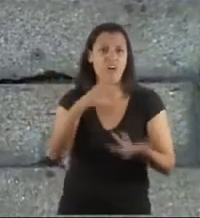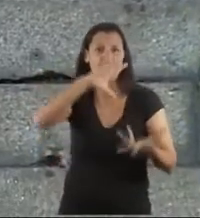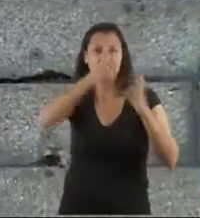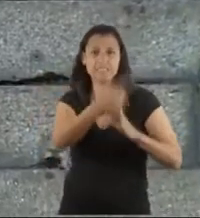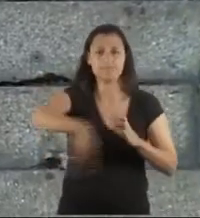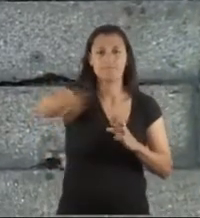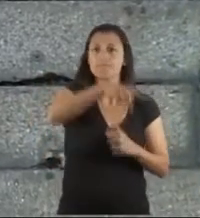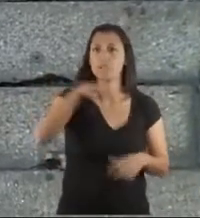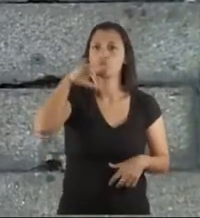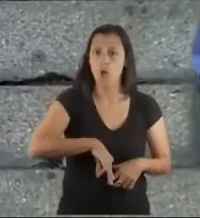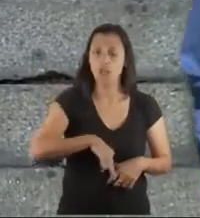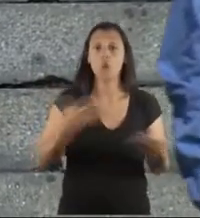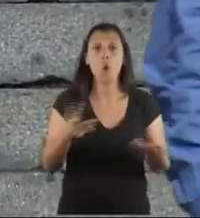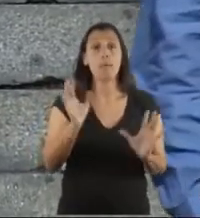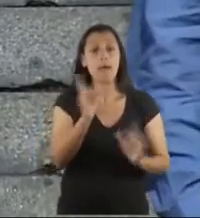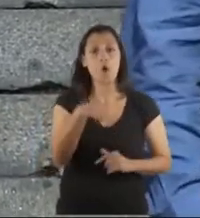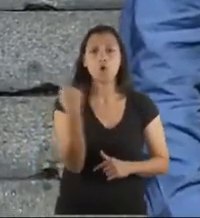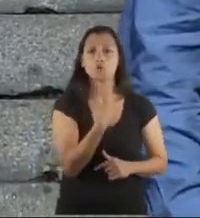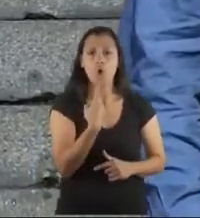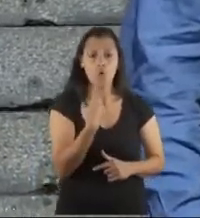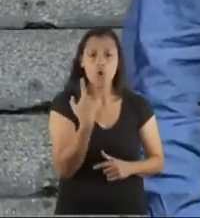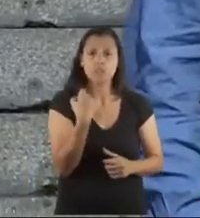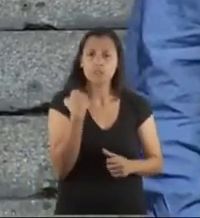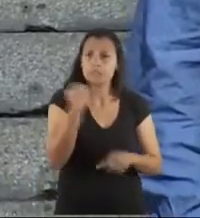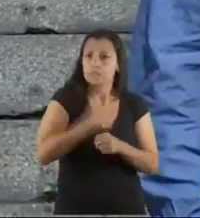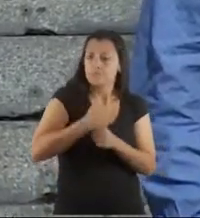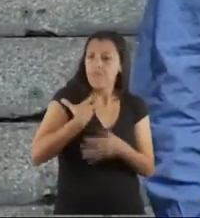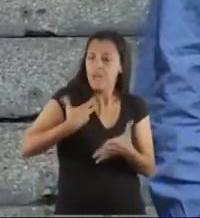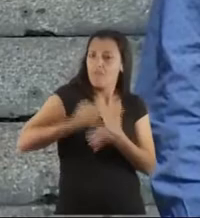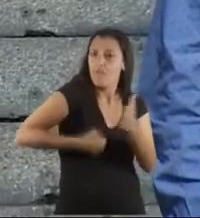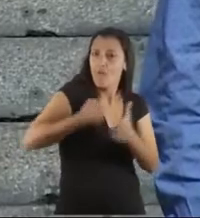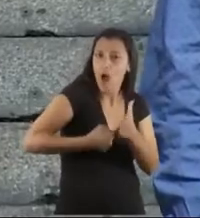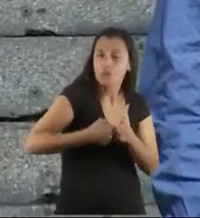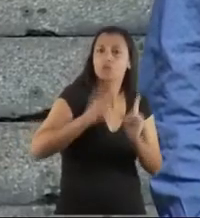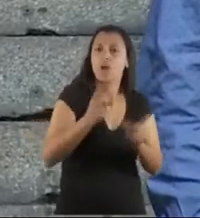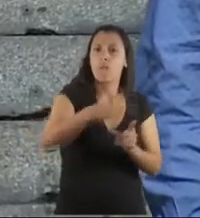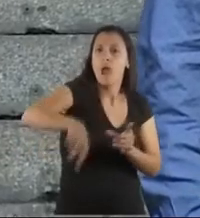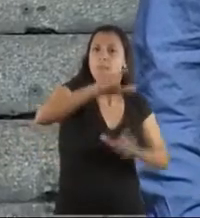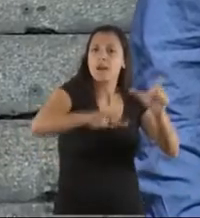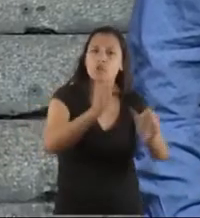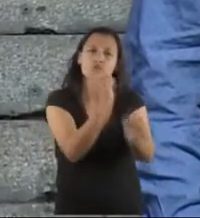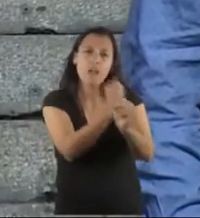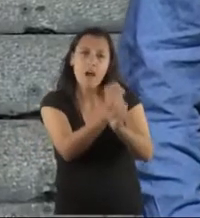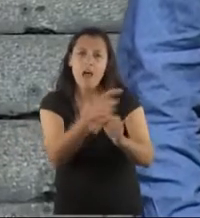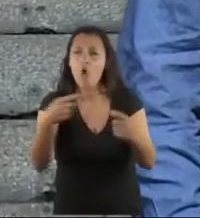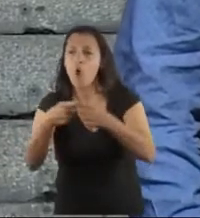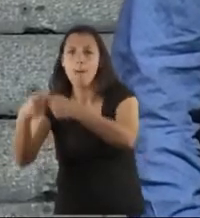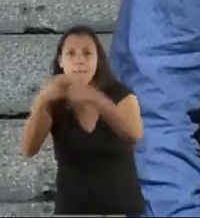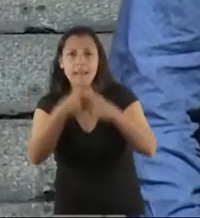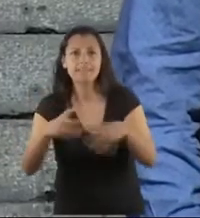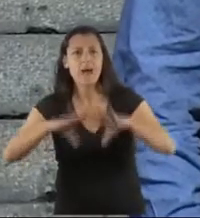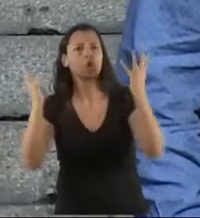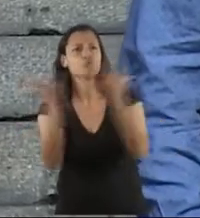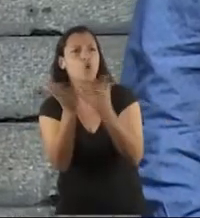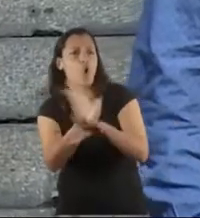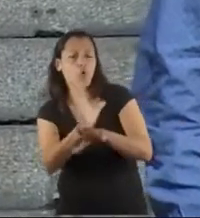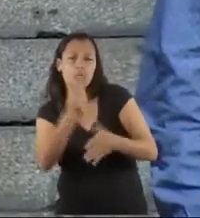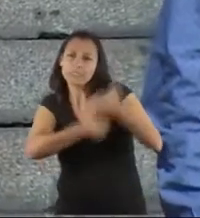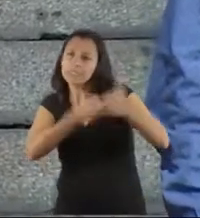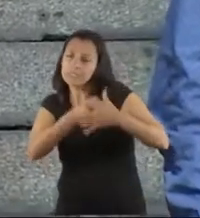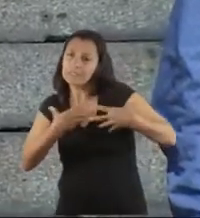que de alguna manera representa por parte de trabajadores y empresarios de sentarse a la mesa